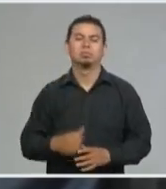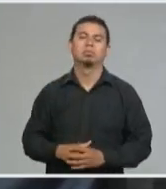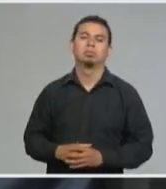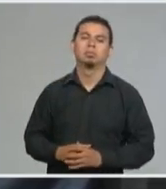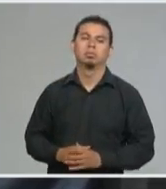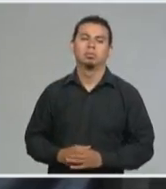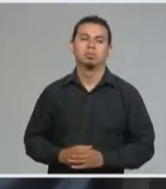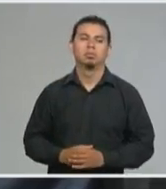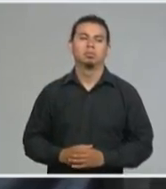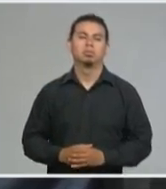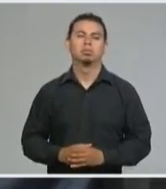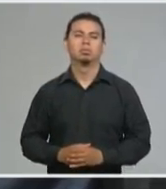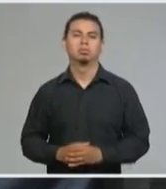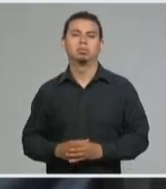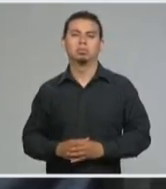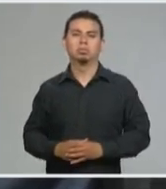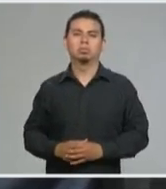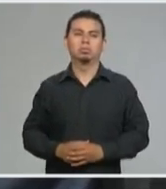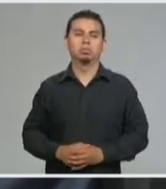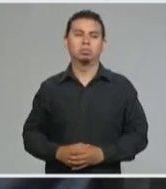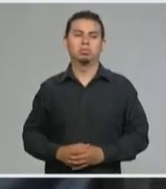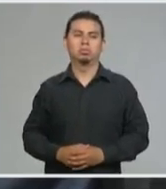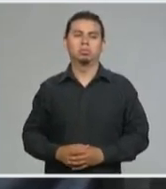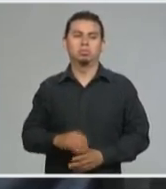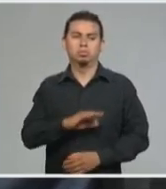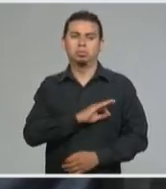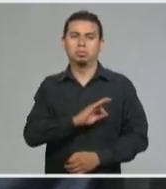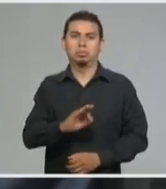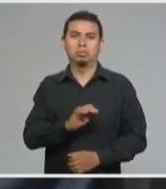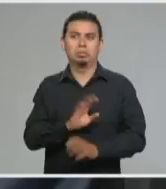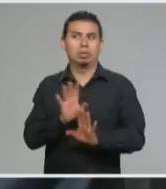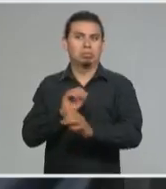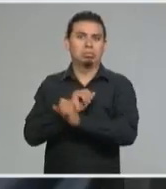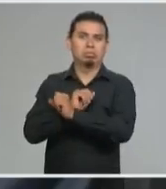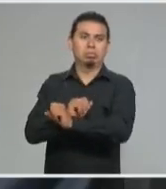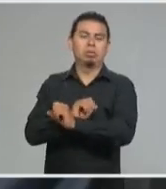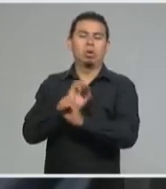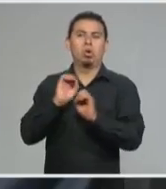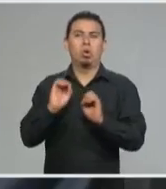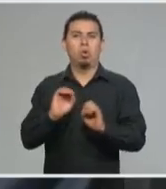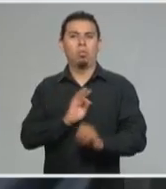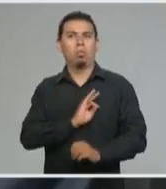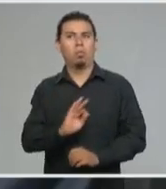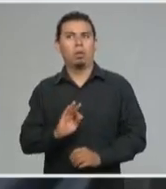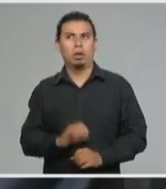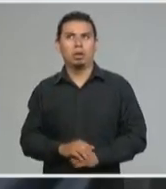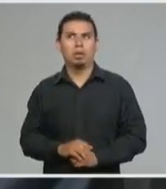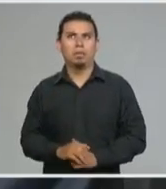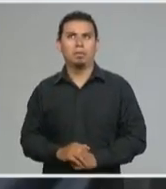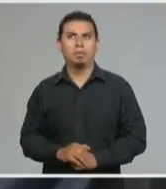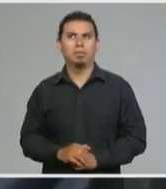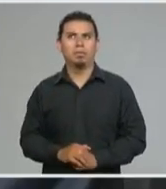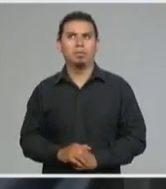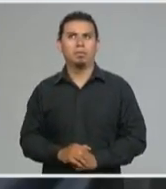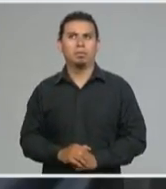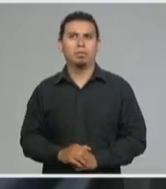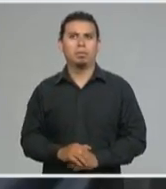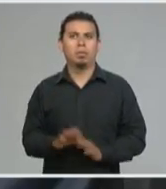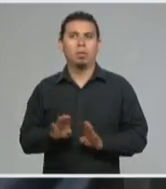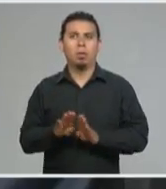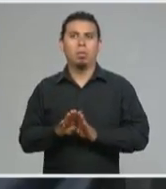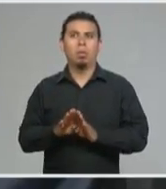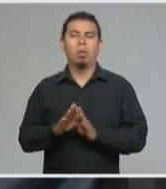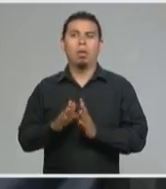lo fundamental para, ¿se puede prevenir o se puede evitar el padecimiento de esta